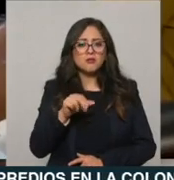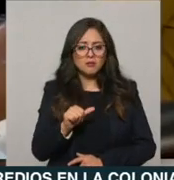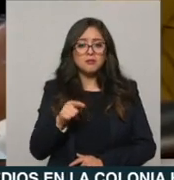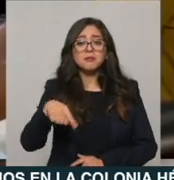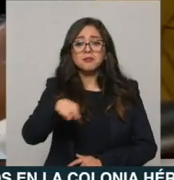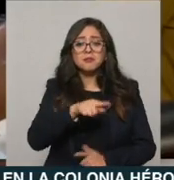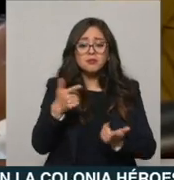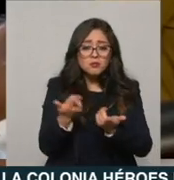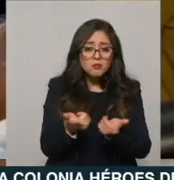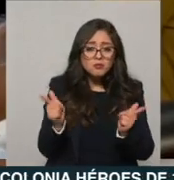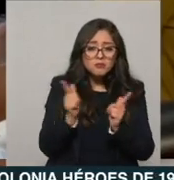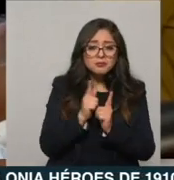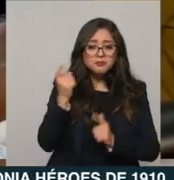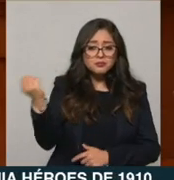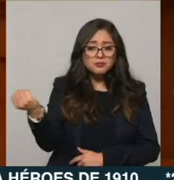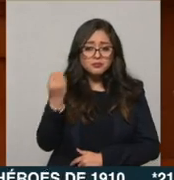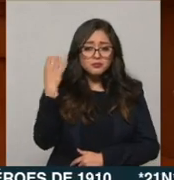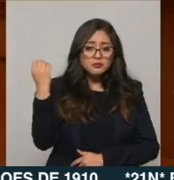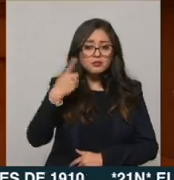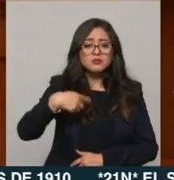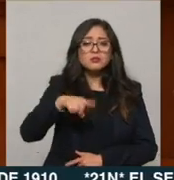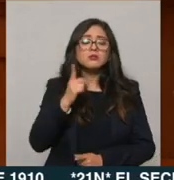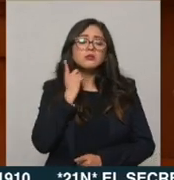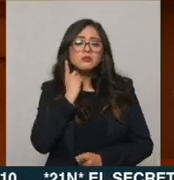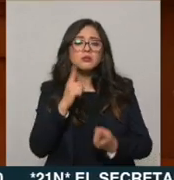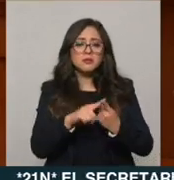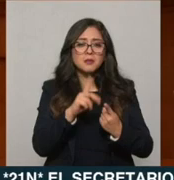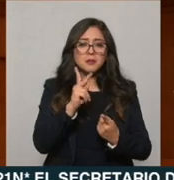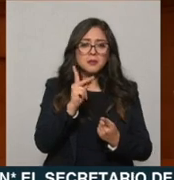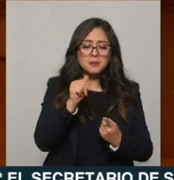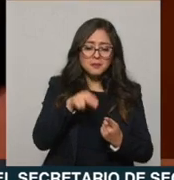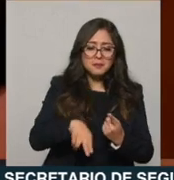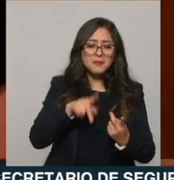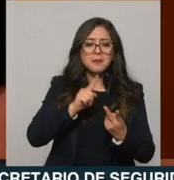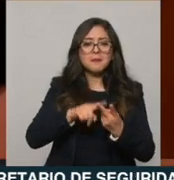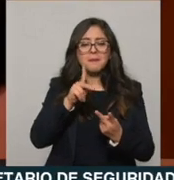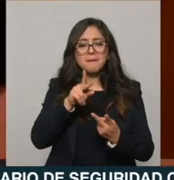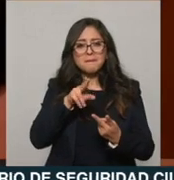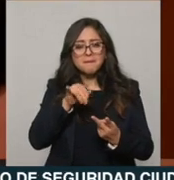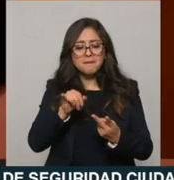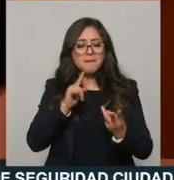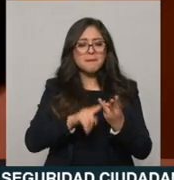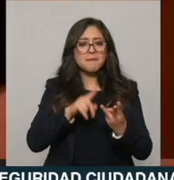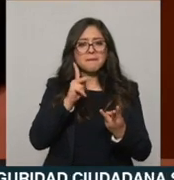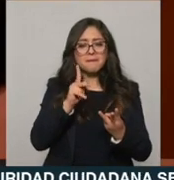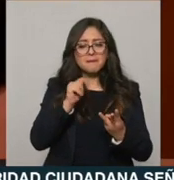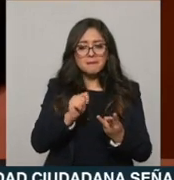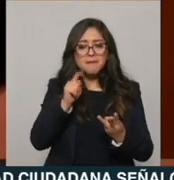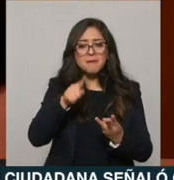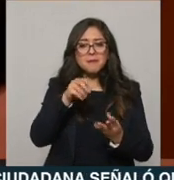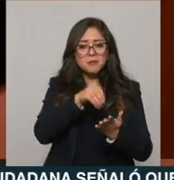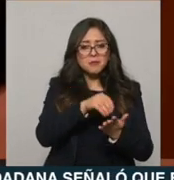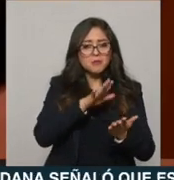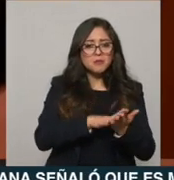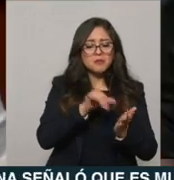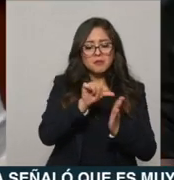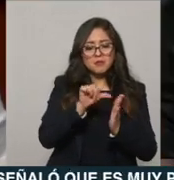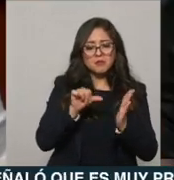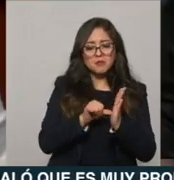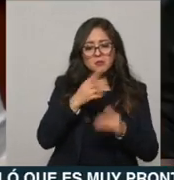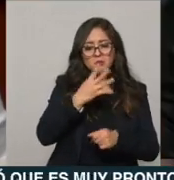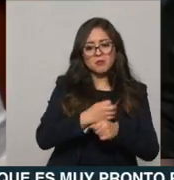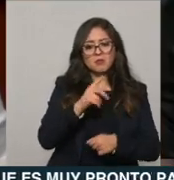la mayoría de los diputados panistas, priistas y del Partido del Trabajo votaron para avalar la reforma al artículo 8º transitorio